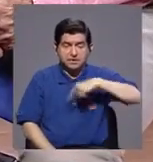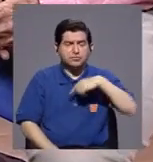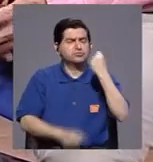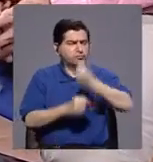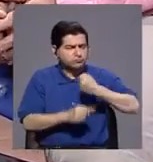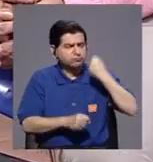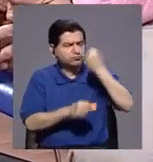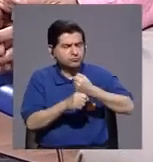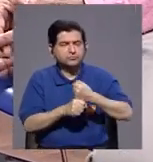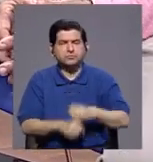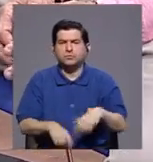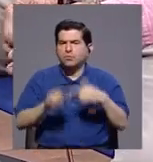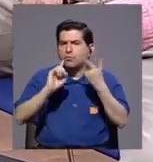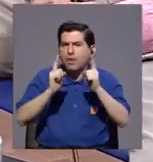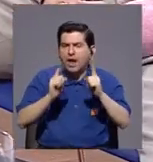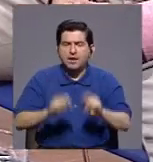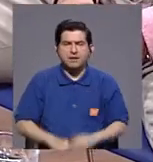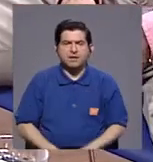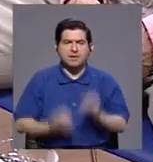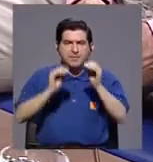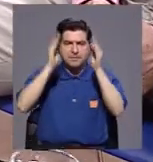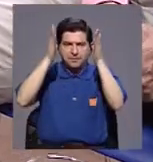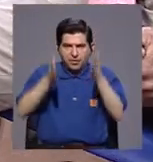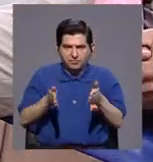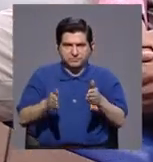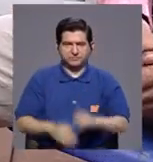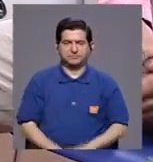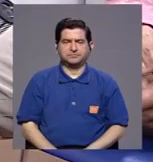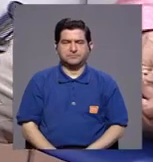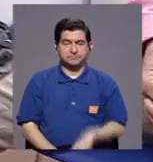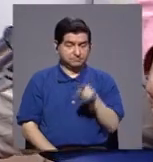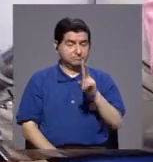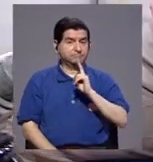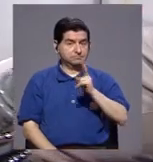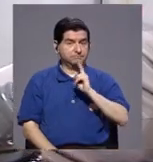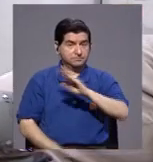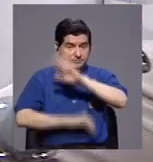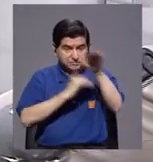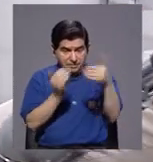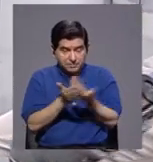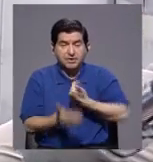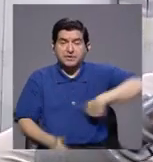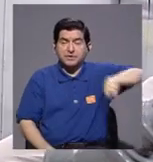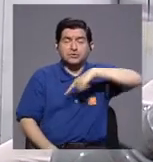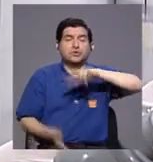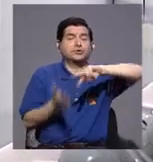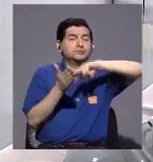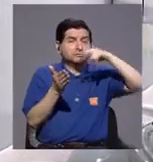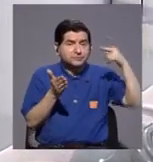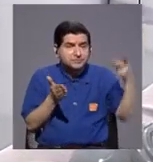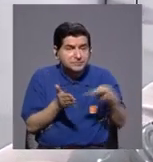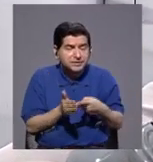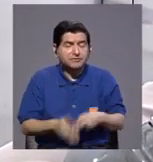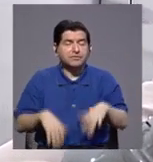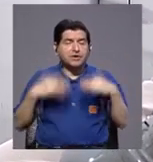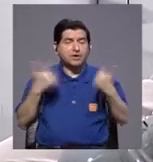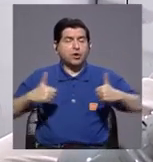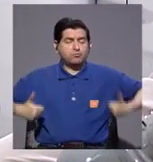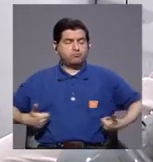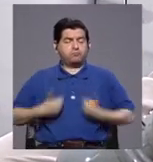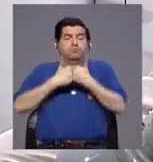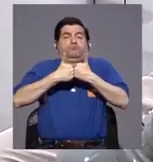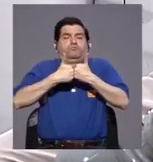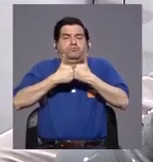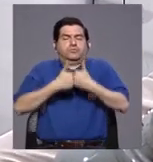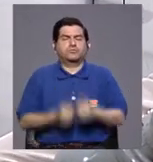que son los educadores este sector realmente para todos nos representa un gran reto y